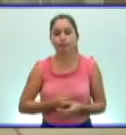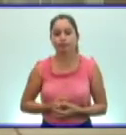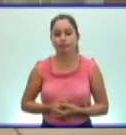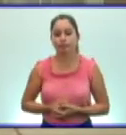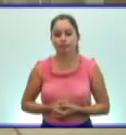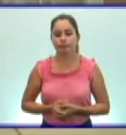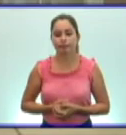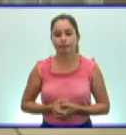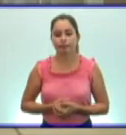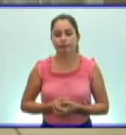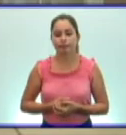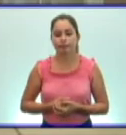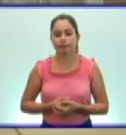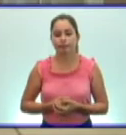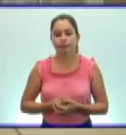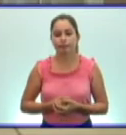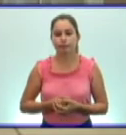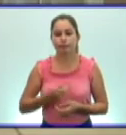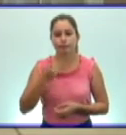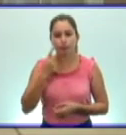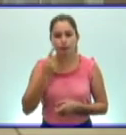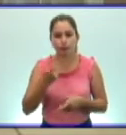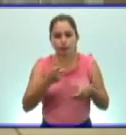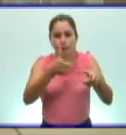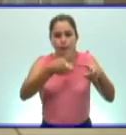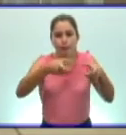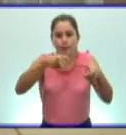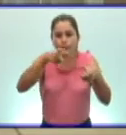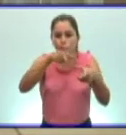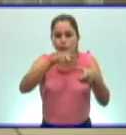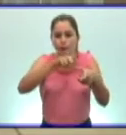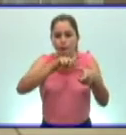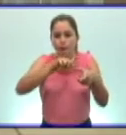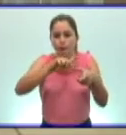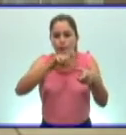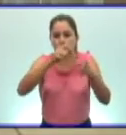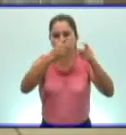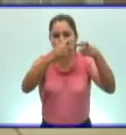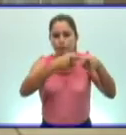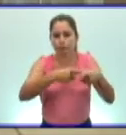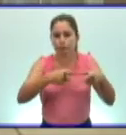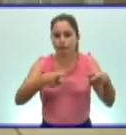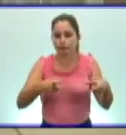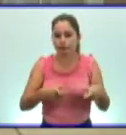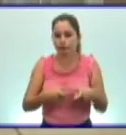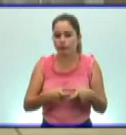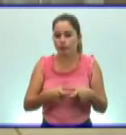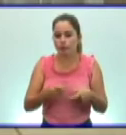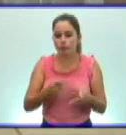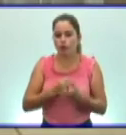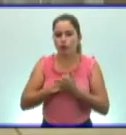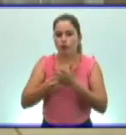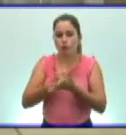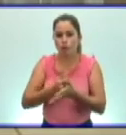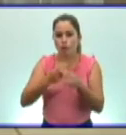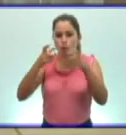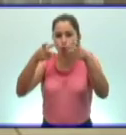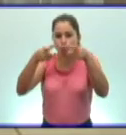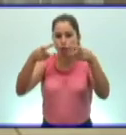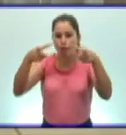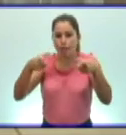a trasvasar el sólido previamente disuelto al matraz aforado con ayuda de un embudo liso.